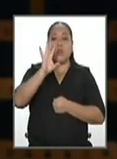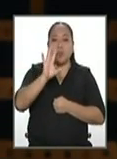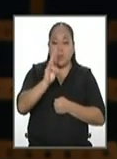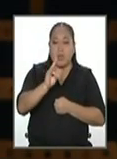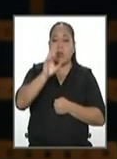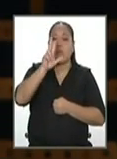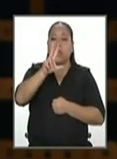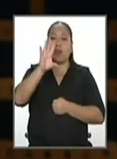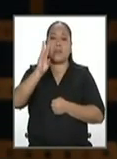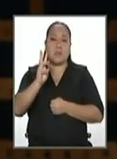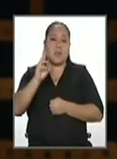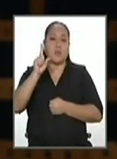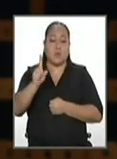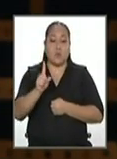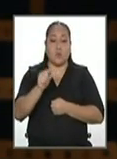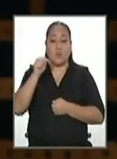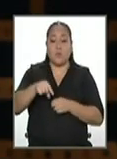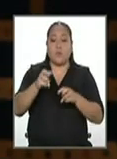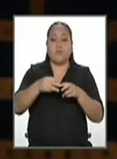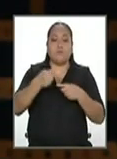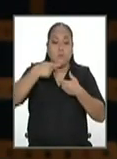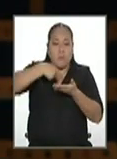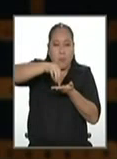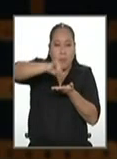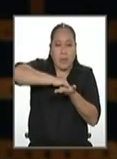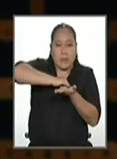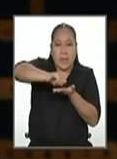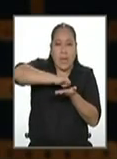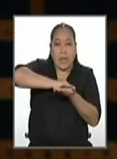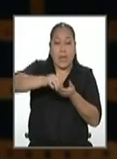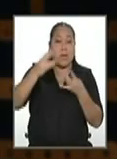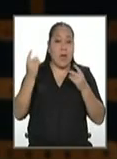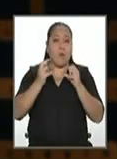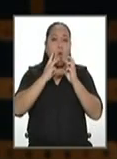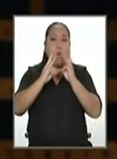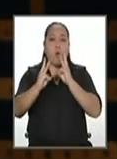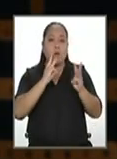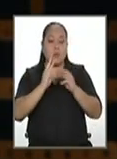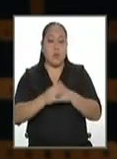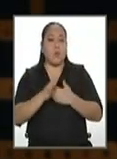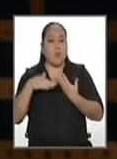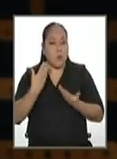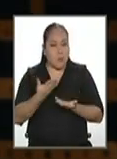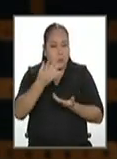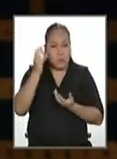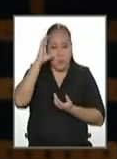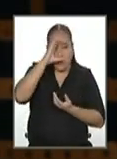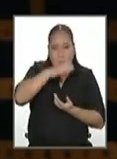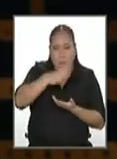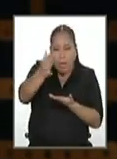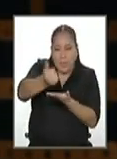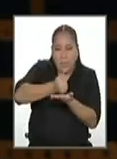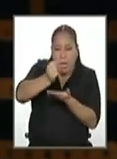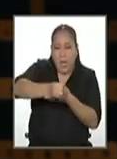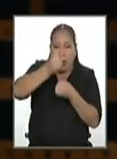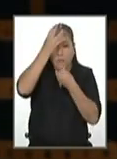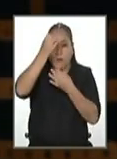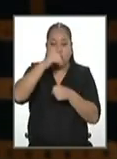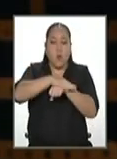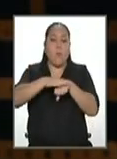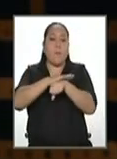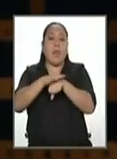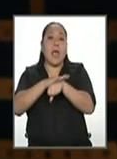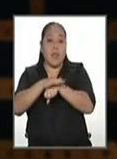916-077-361 para que a través de la mensajería instantánea vía WhatsApp pueda obtener información de planes de gobierno y